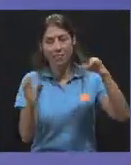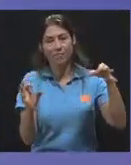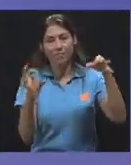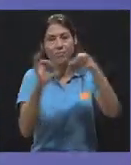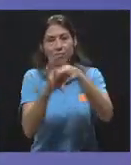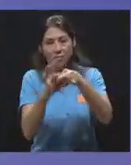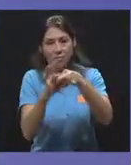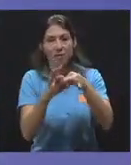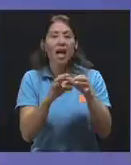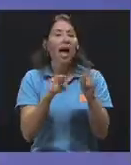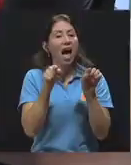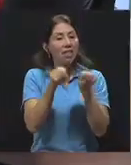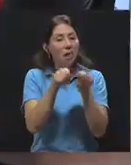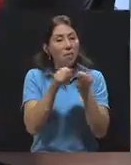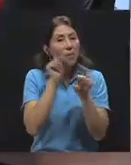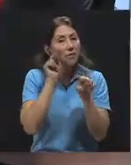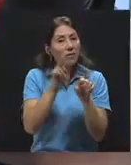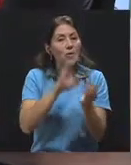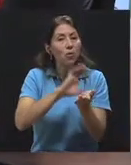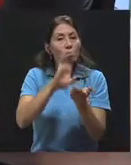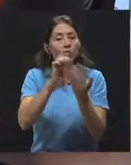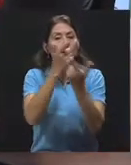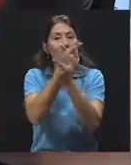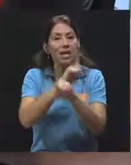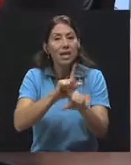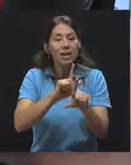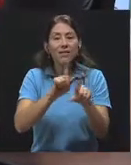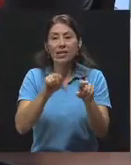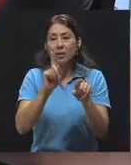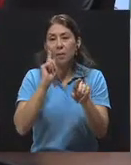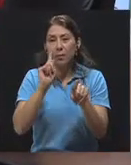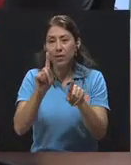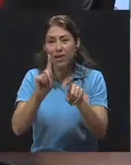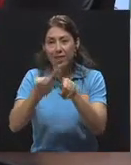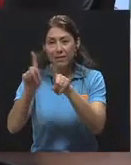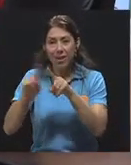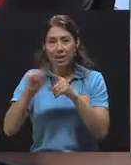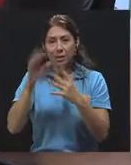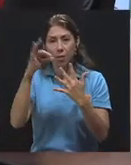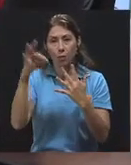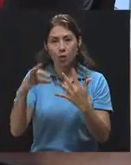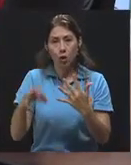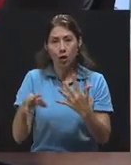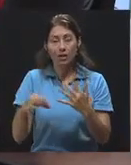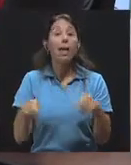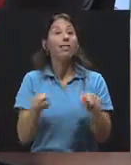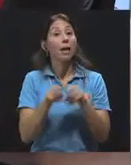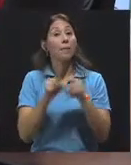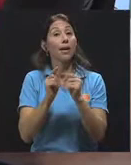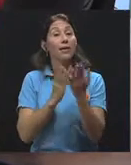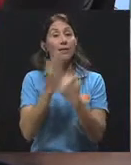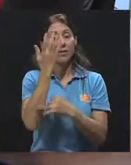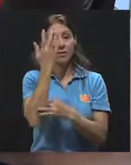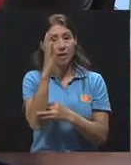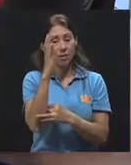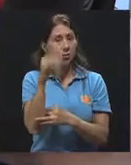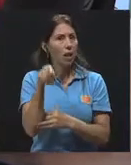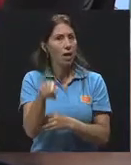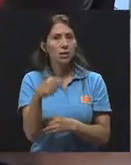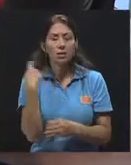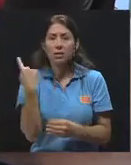la pestaña de cursos libres, y ahí vas a ver las diferentes opciones. También tenemos en el Facebook. En el